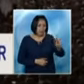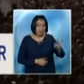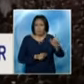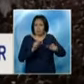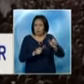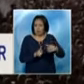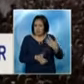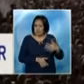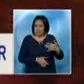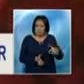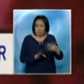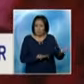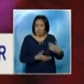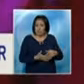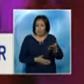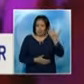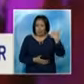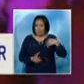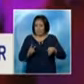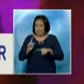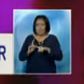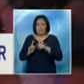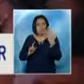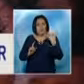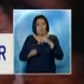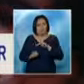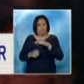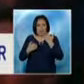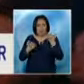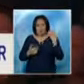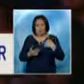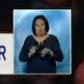que dejó el atentado de Manchester el pasado 22 de mayo.